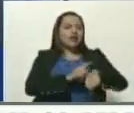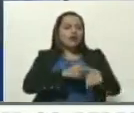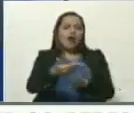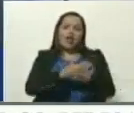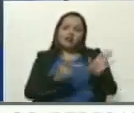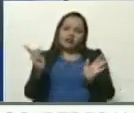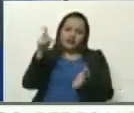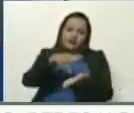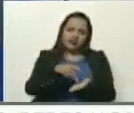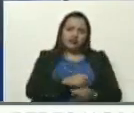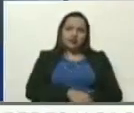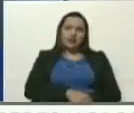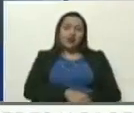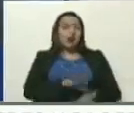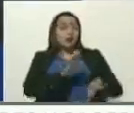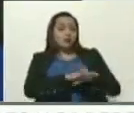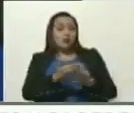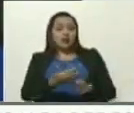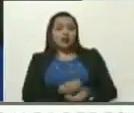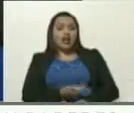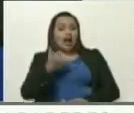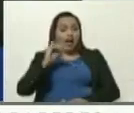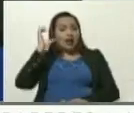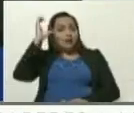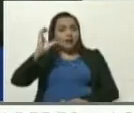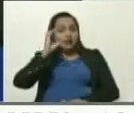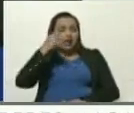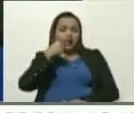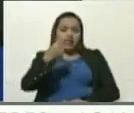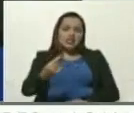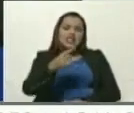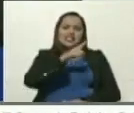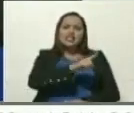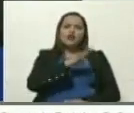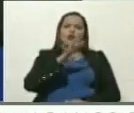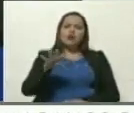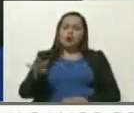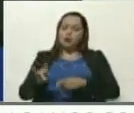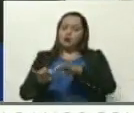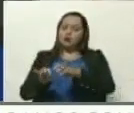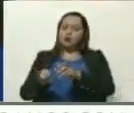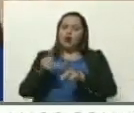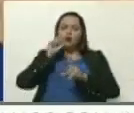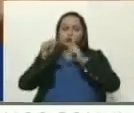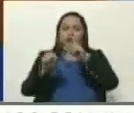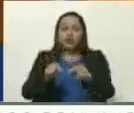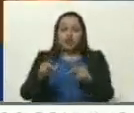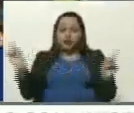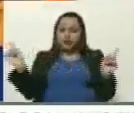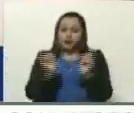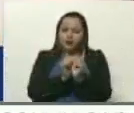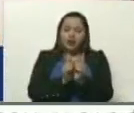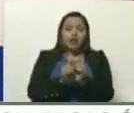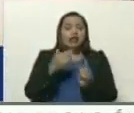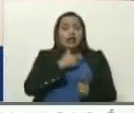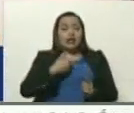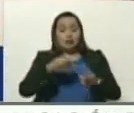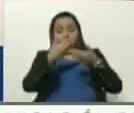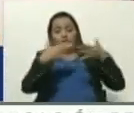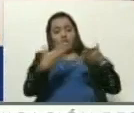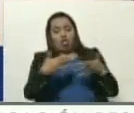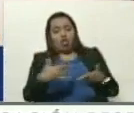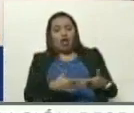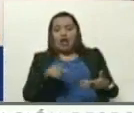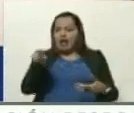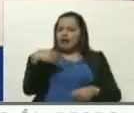Sí. Porque él tenía la capacidad de decir en 144 caracteres lo que uno intenta decir como en 7 cuartillas. Entonces, era una